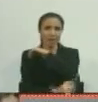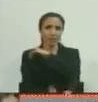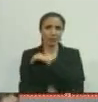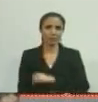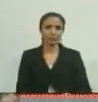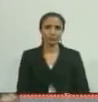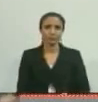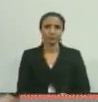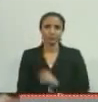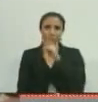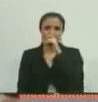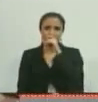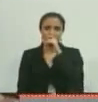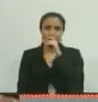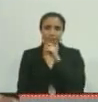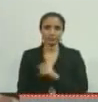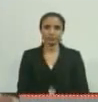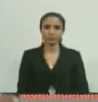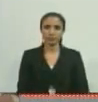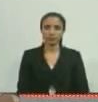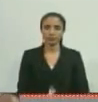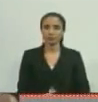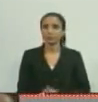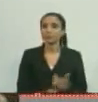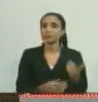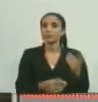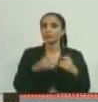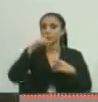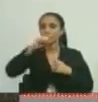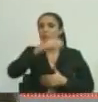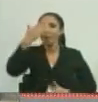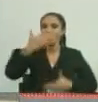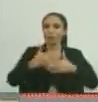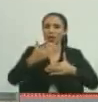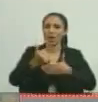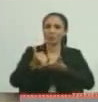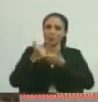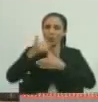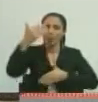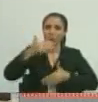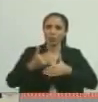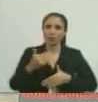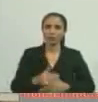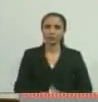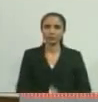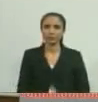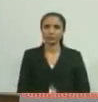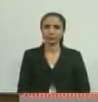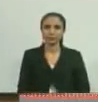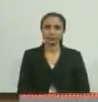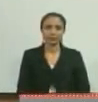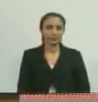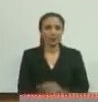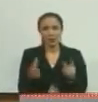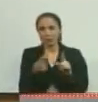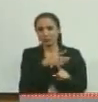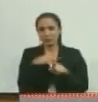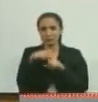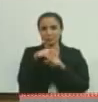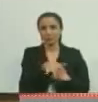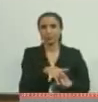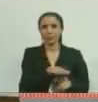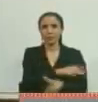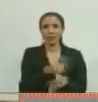Maduro bloquea ayuda, dice el Comercio. Oh Globo, violencia marca día de